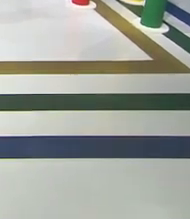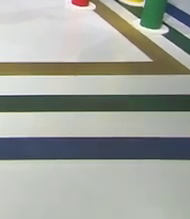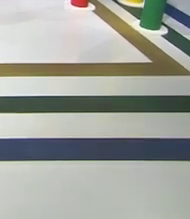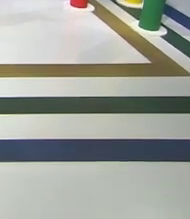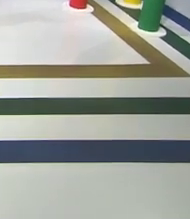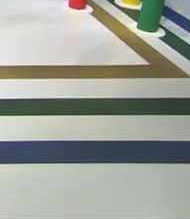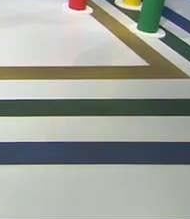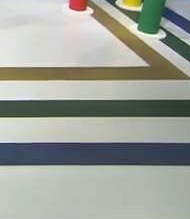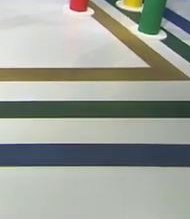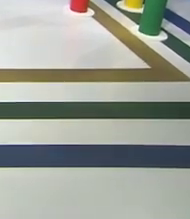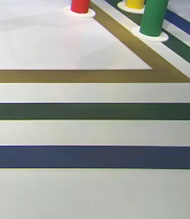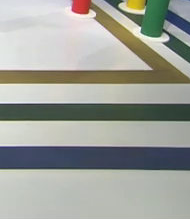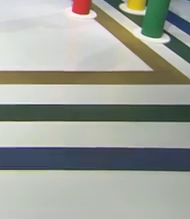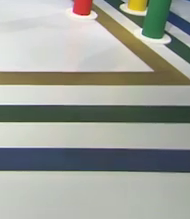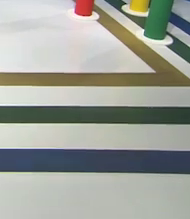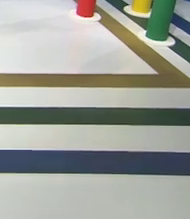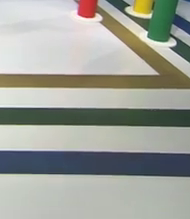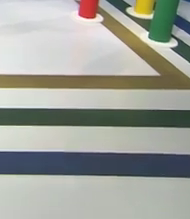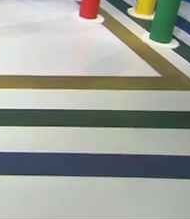distinta